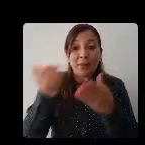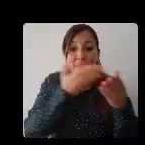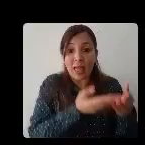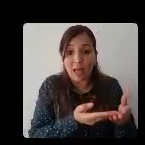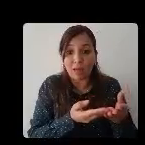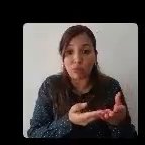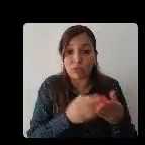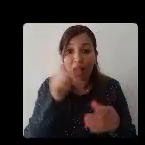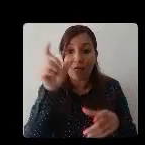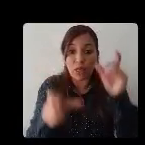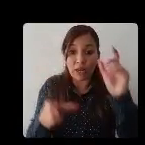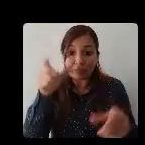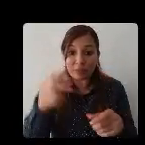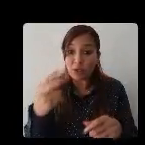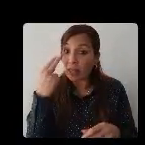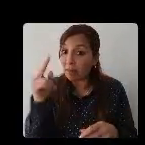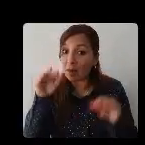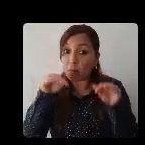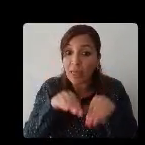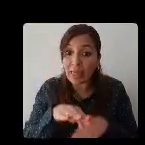Casa Vivencial Camila Guasi, ¿cierto?